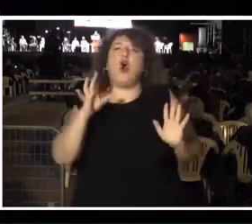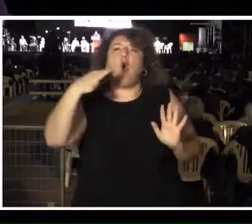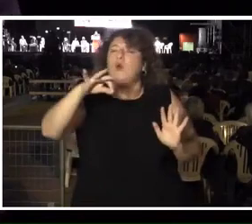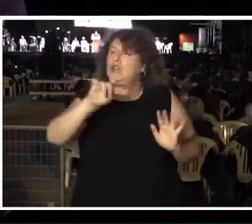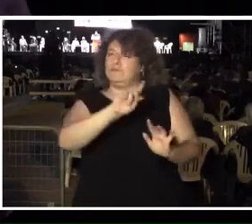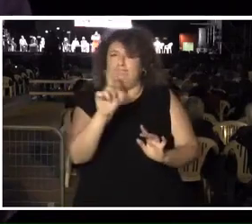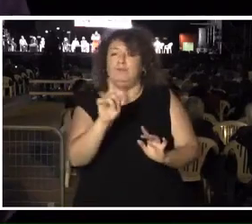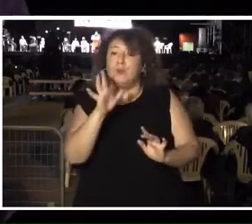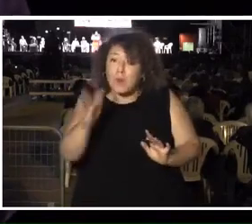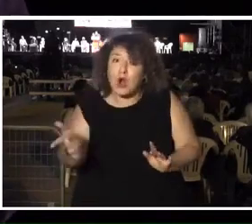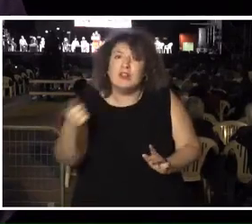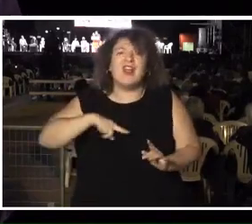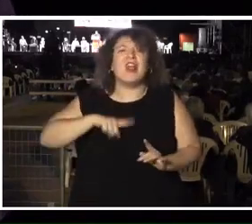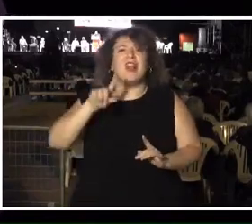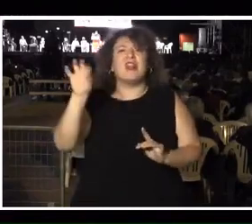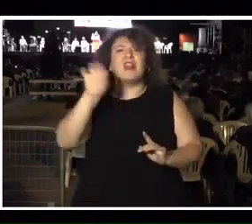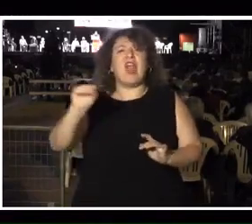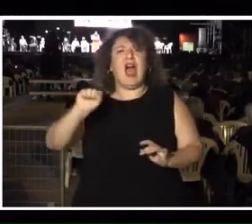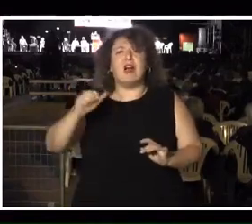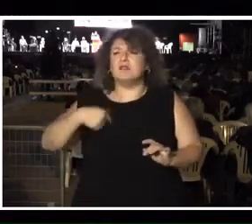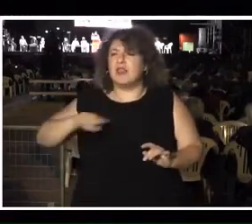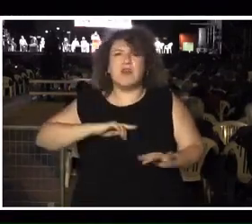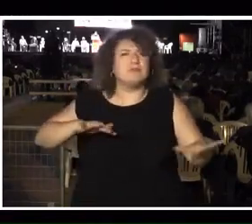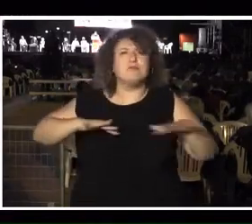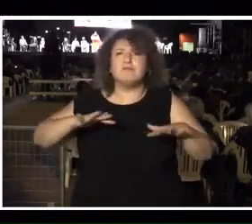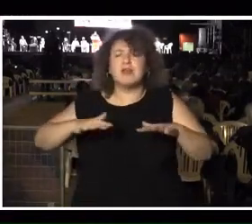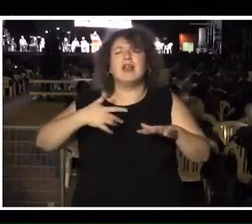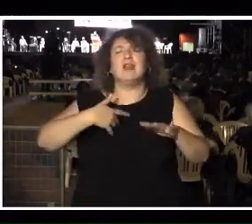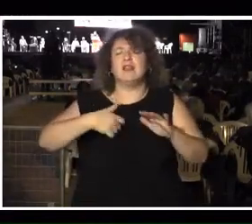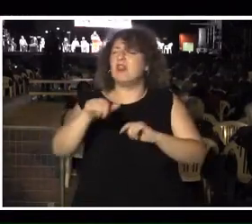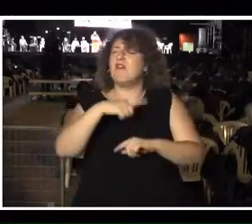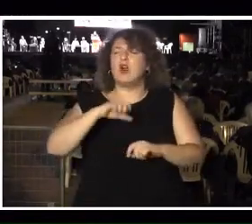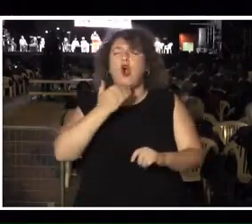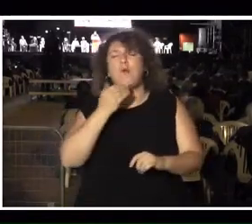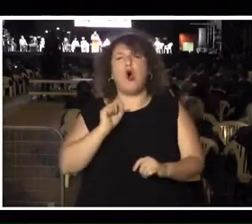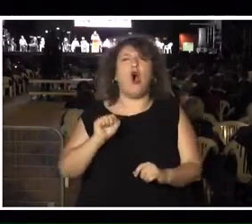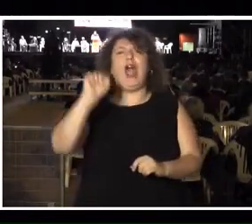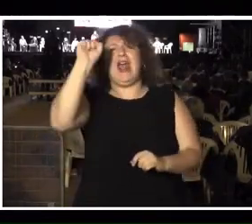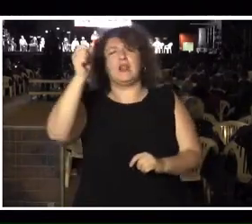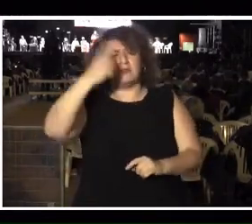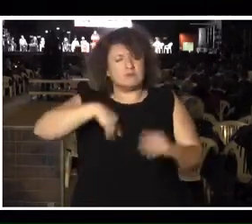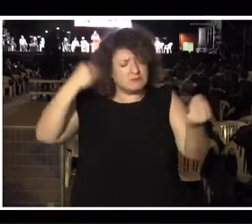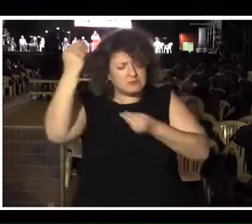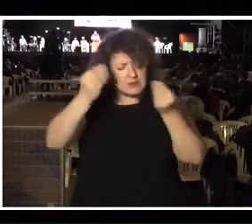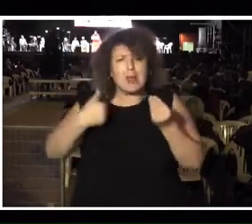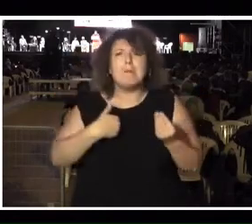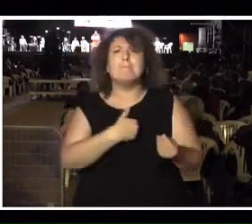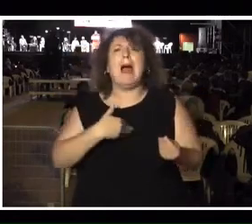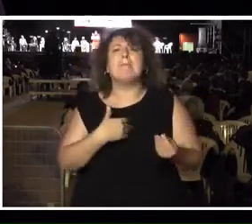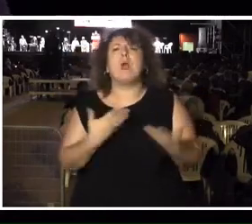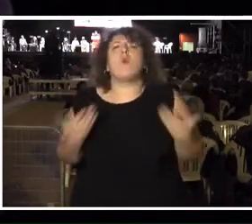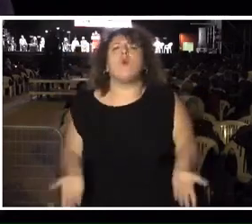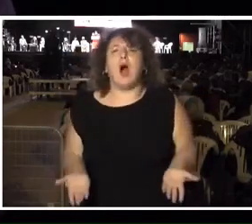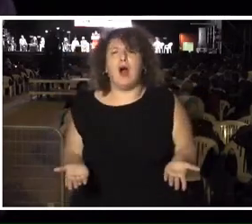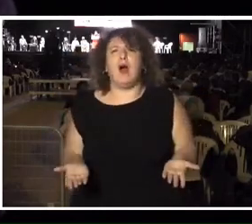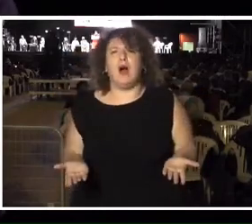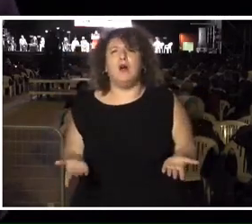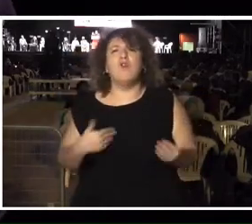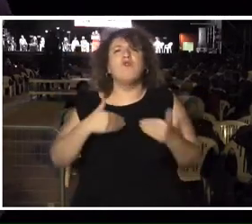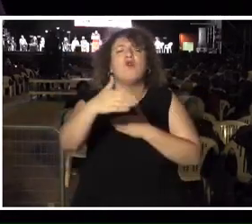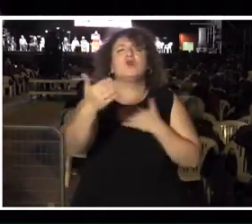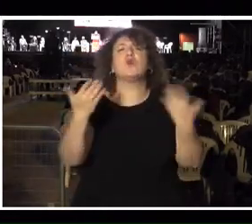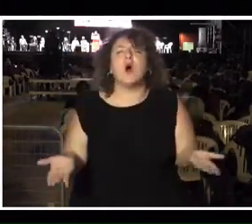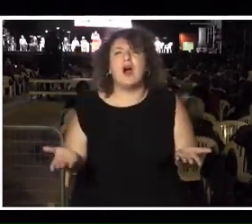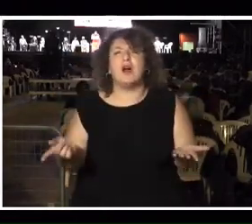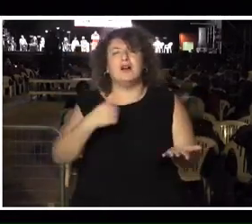este partido, después de 100 años de un convulso devenir lleno de heroicidad, debe volver a plantearse cuál es su papel de cara al futuro y